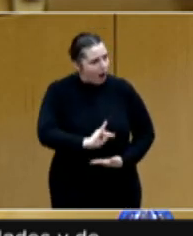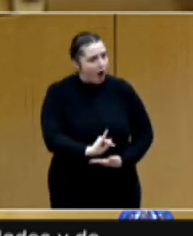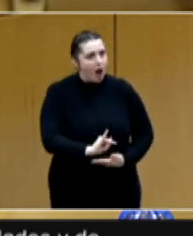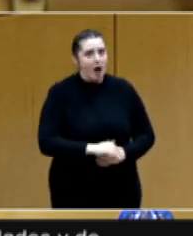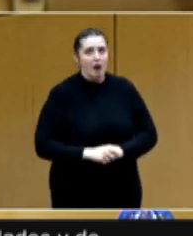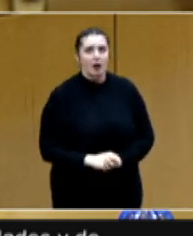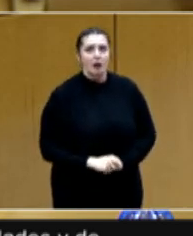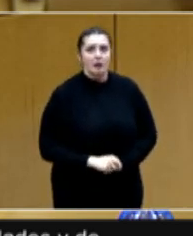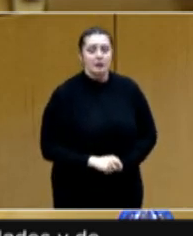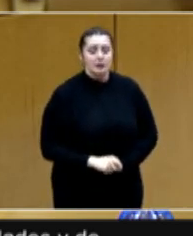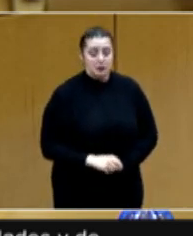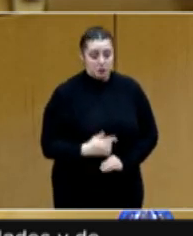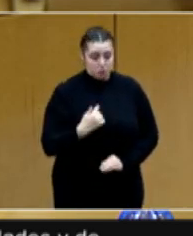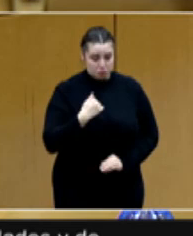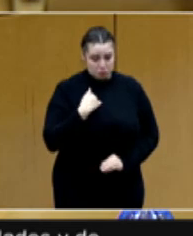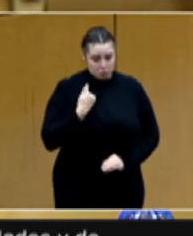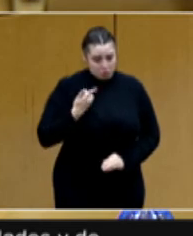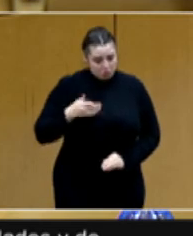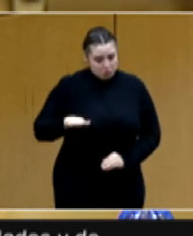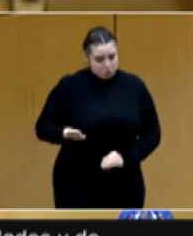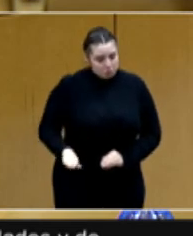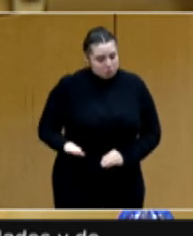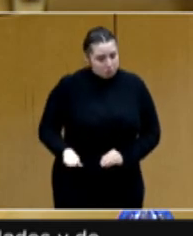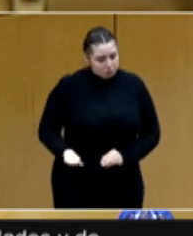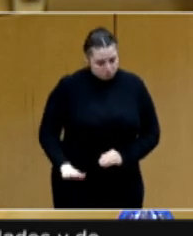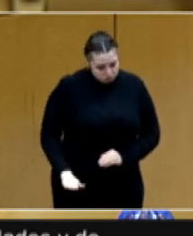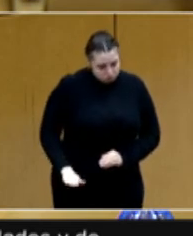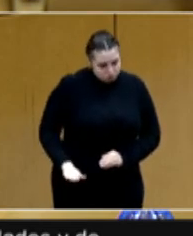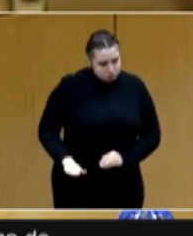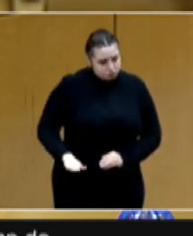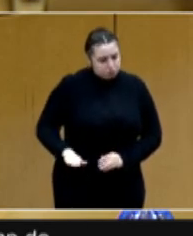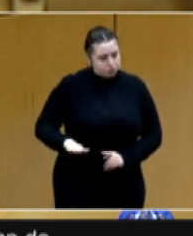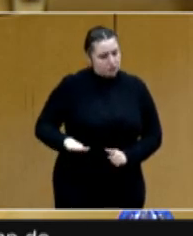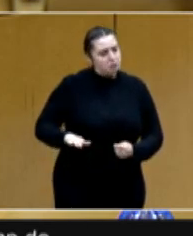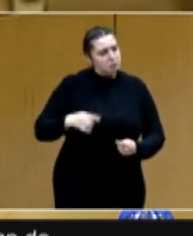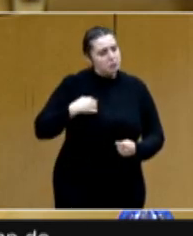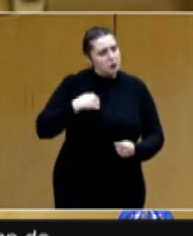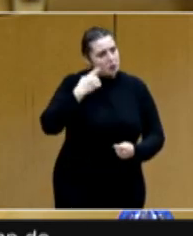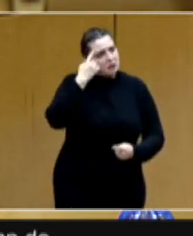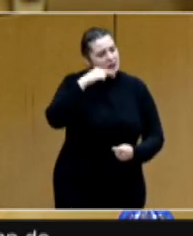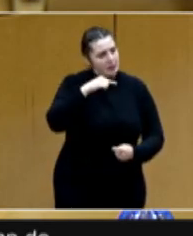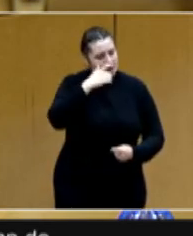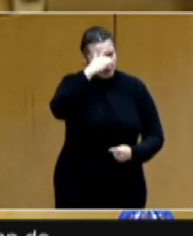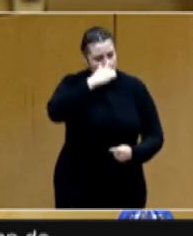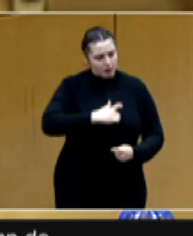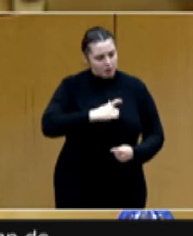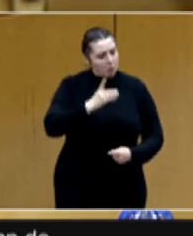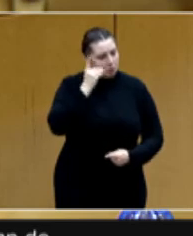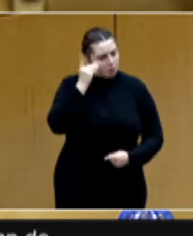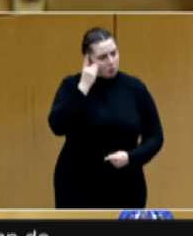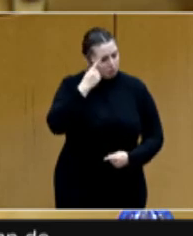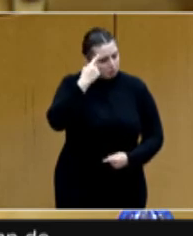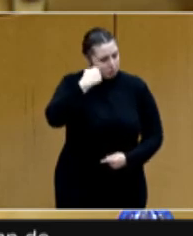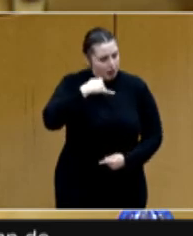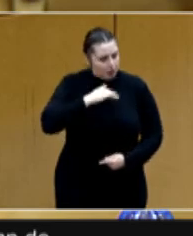desde pequeño desde pequeño he sabido que tenía síndrome de